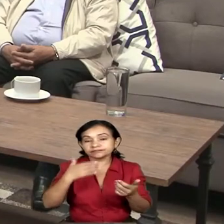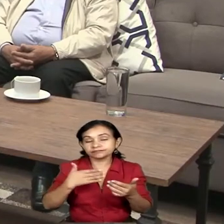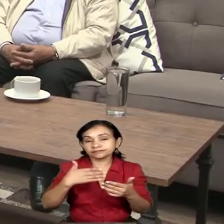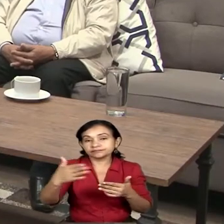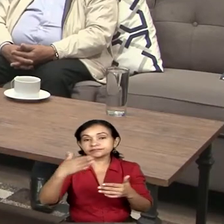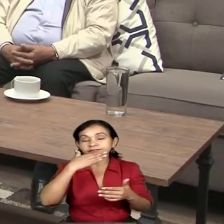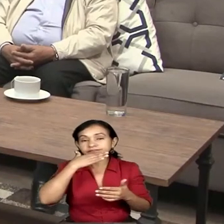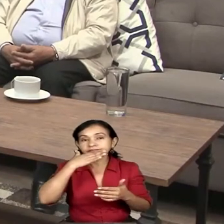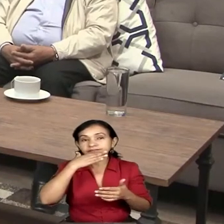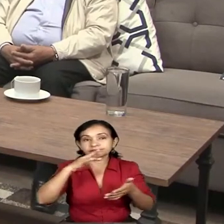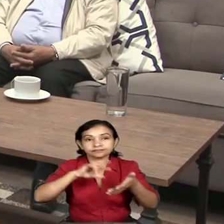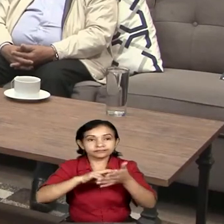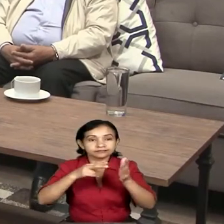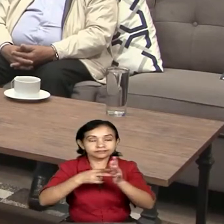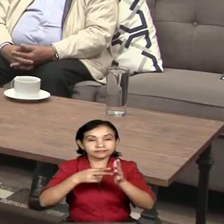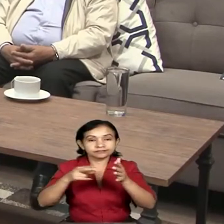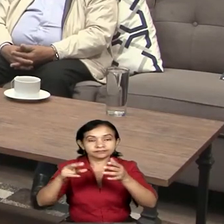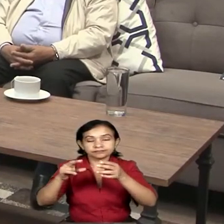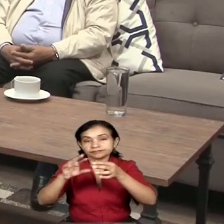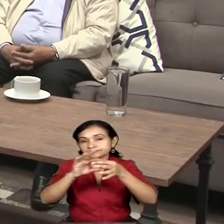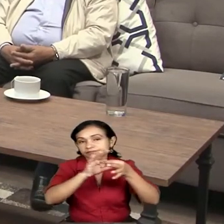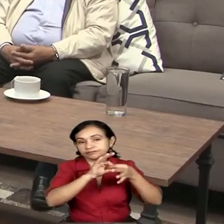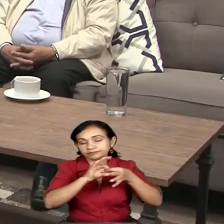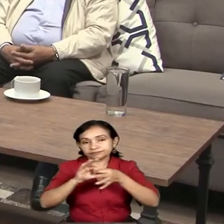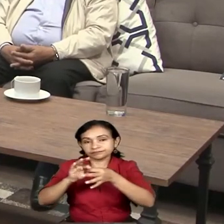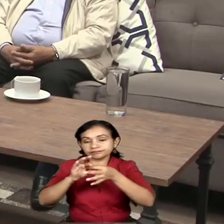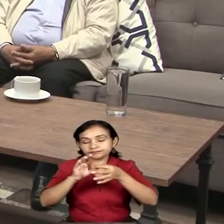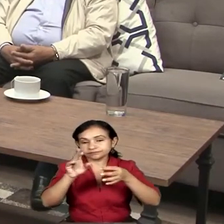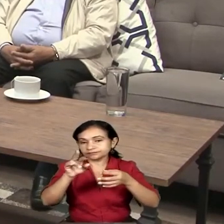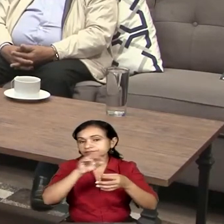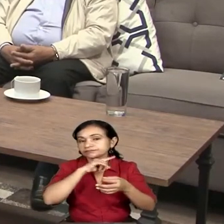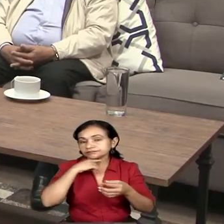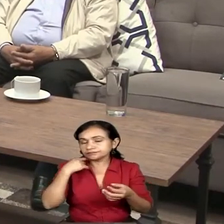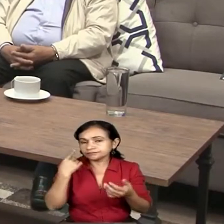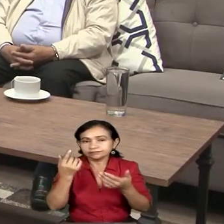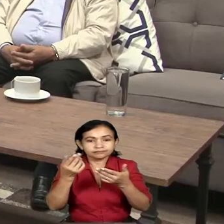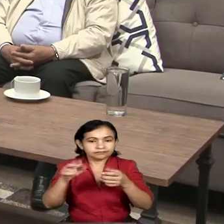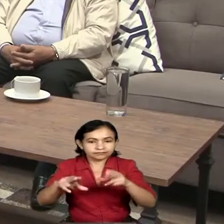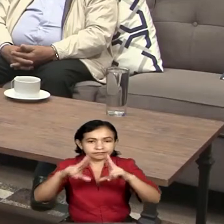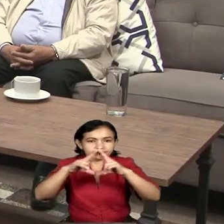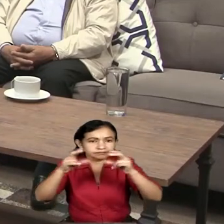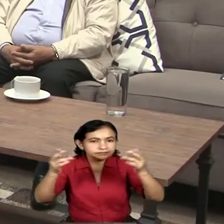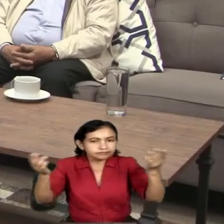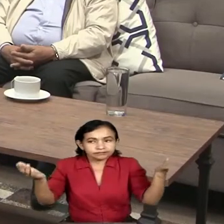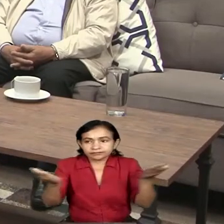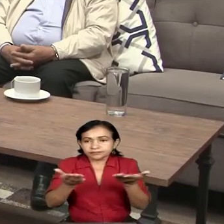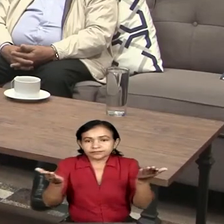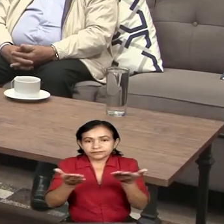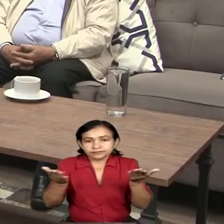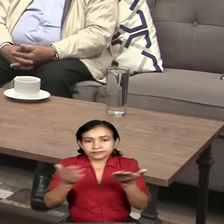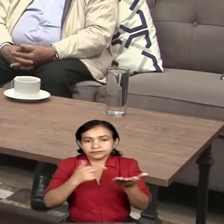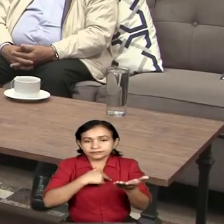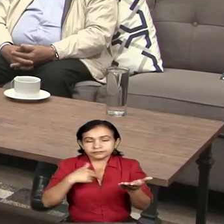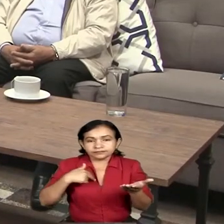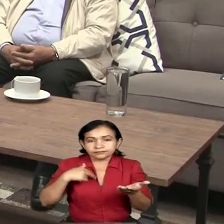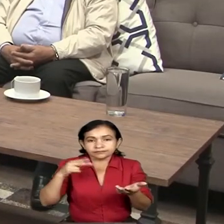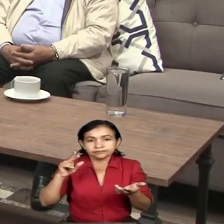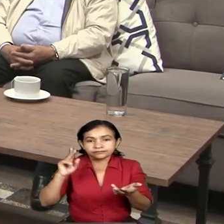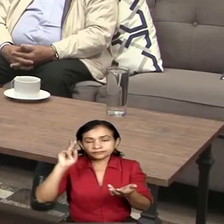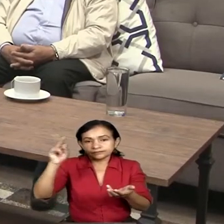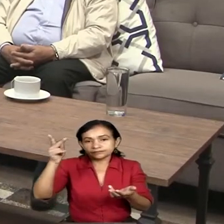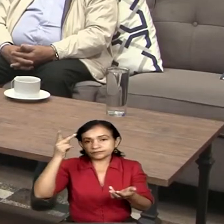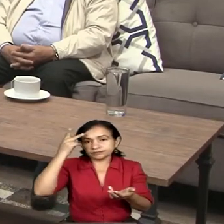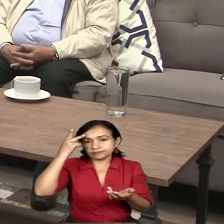grande y cuán alto el nivel de desconexión que tienen con la misma realidad nacional. ¿Cómo puede realizarse política a partir de eso? Están